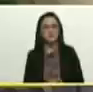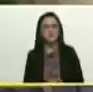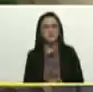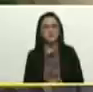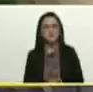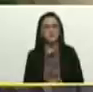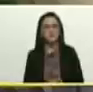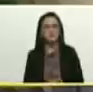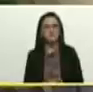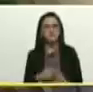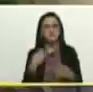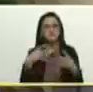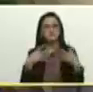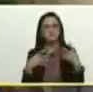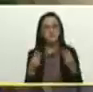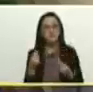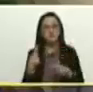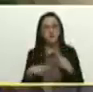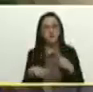¿Cuántas cosas, verdad?